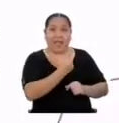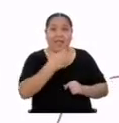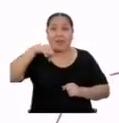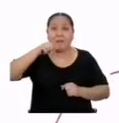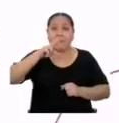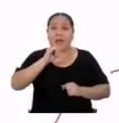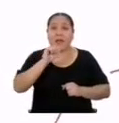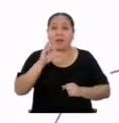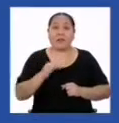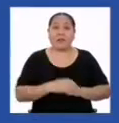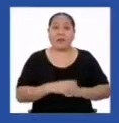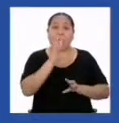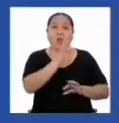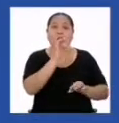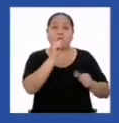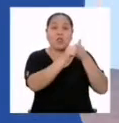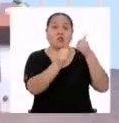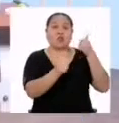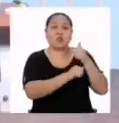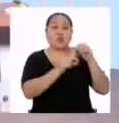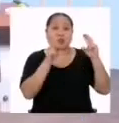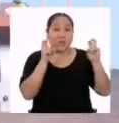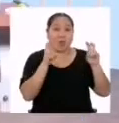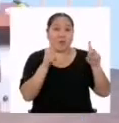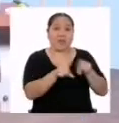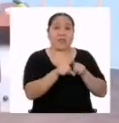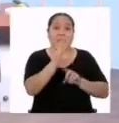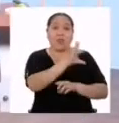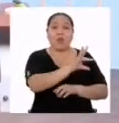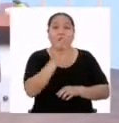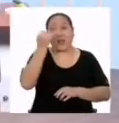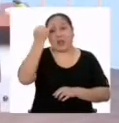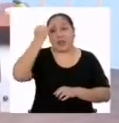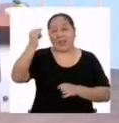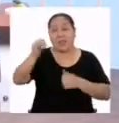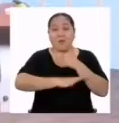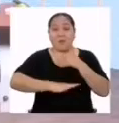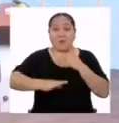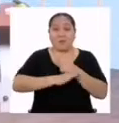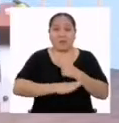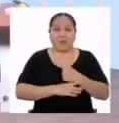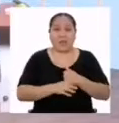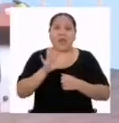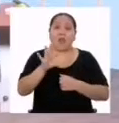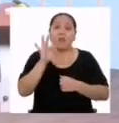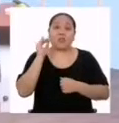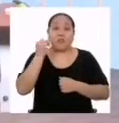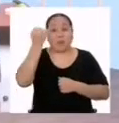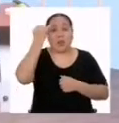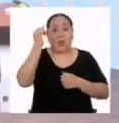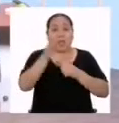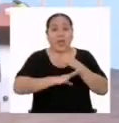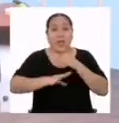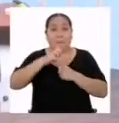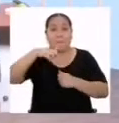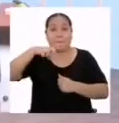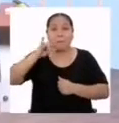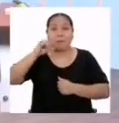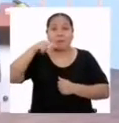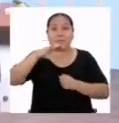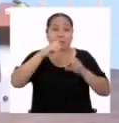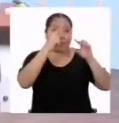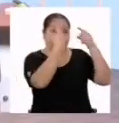y las ideas principales. Así vamos reconociendo la idea principal de cada párrafo, para después construir la idea principal